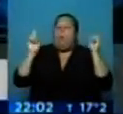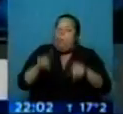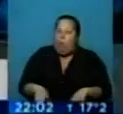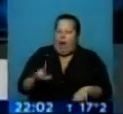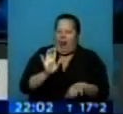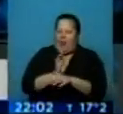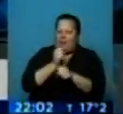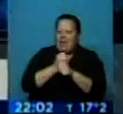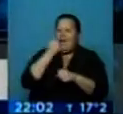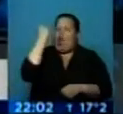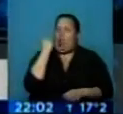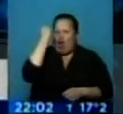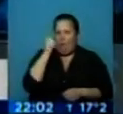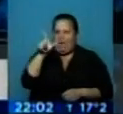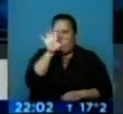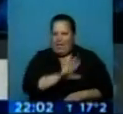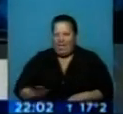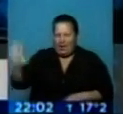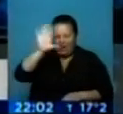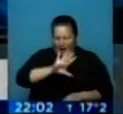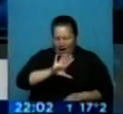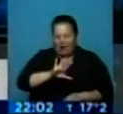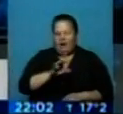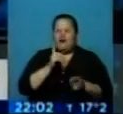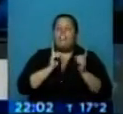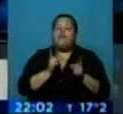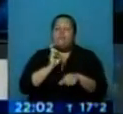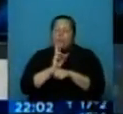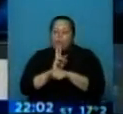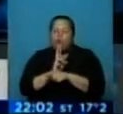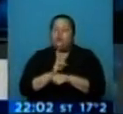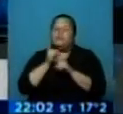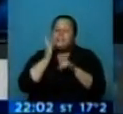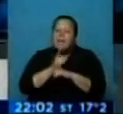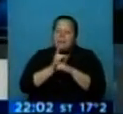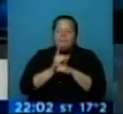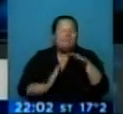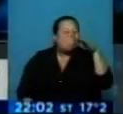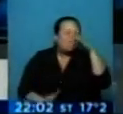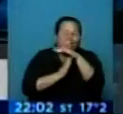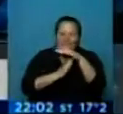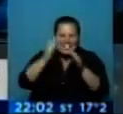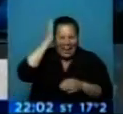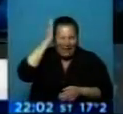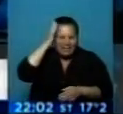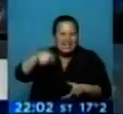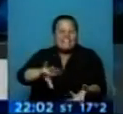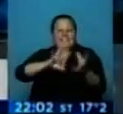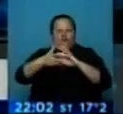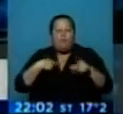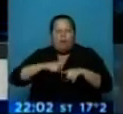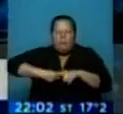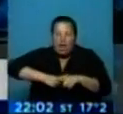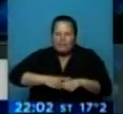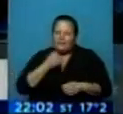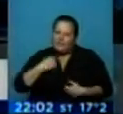revitalizando las economías regionales y manteniendo en todo momento pilares fundamentales de este modelo, que